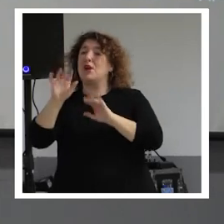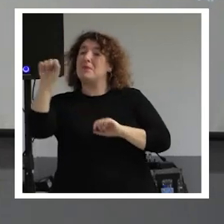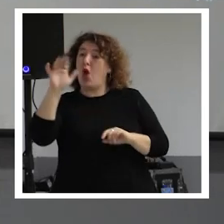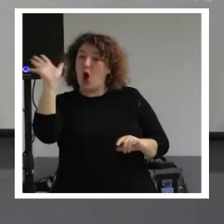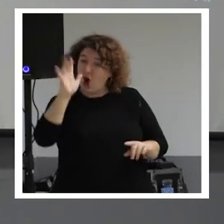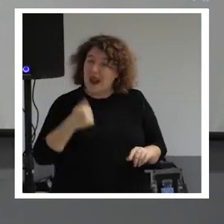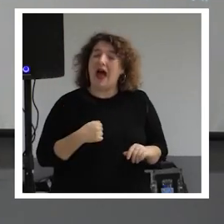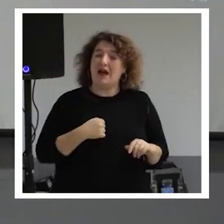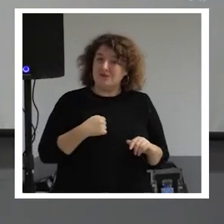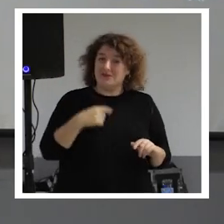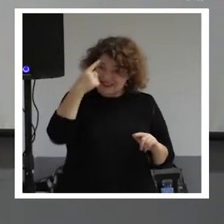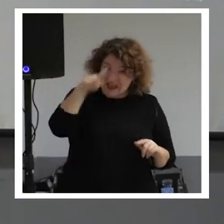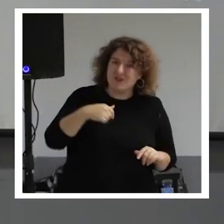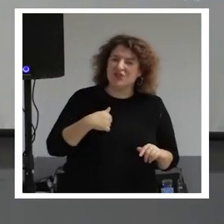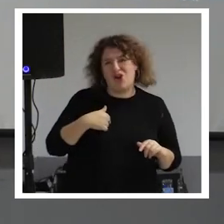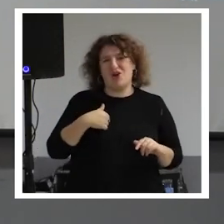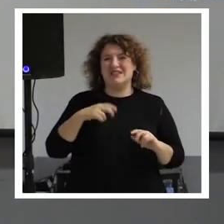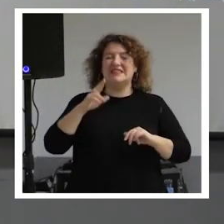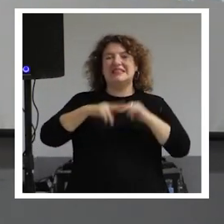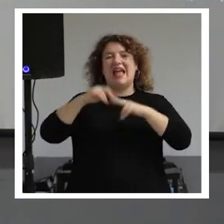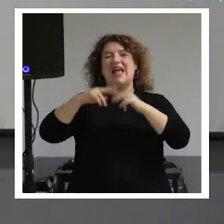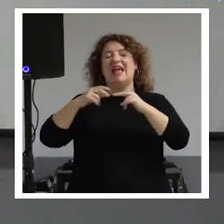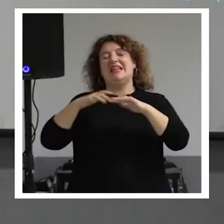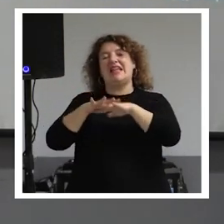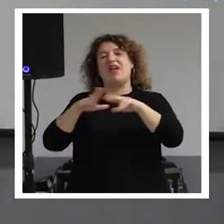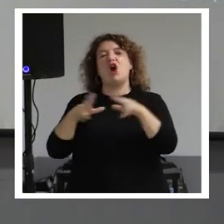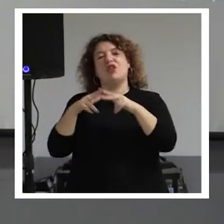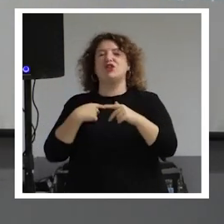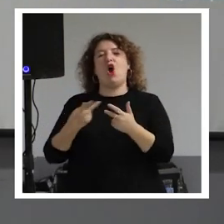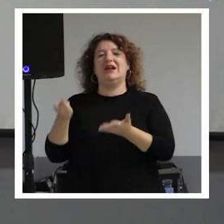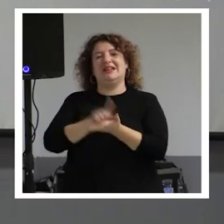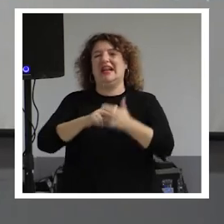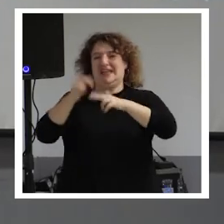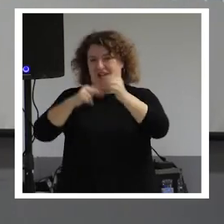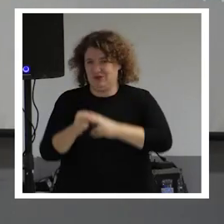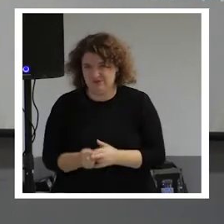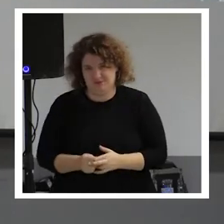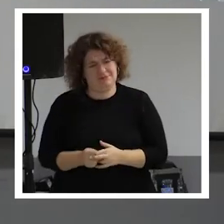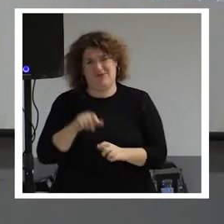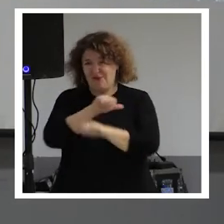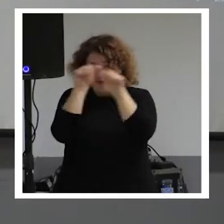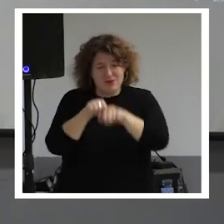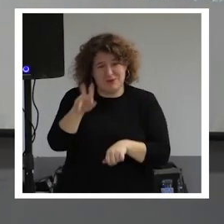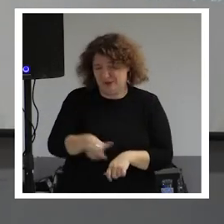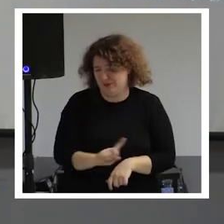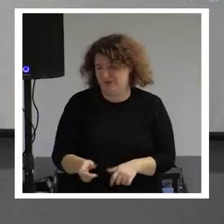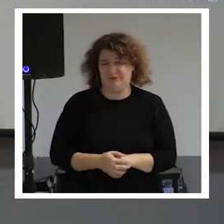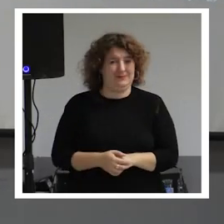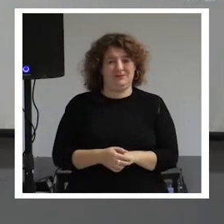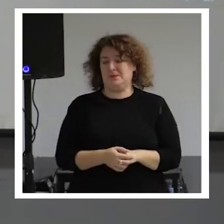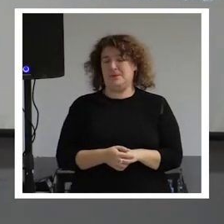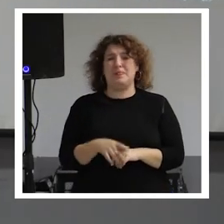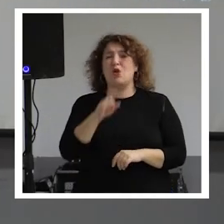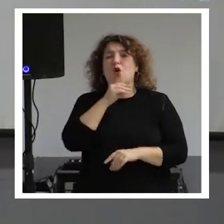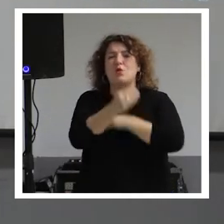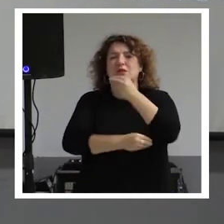pensando esta estupidez que la reconstrucción del tejido social se hacía con militantes de izquierda tocando puertas de vecinos diciéndole